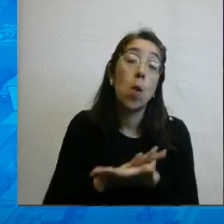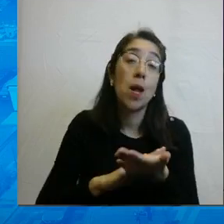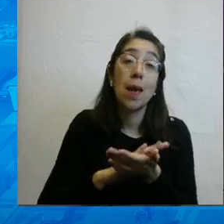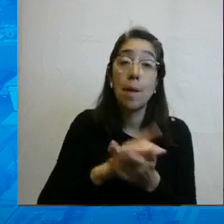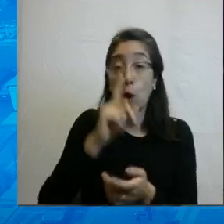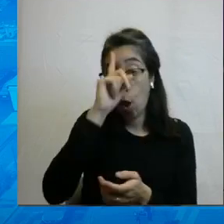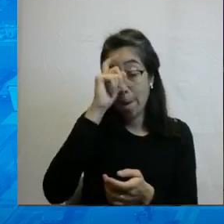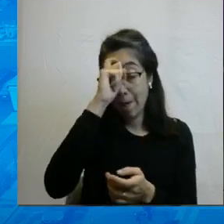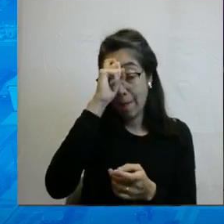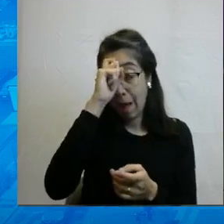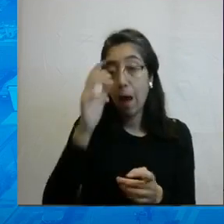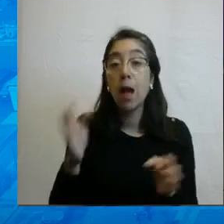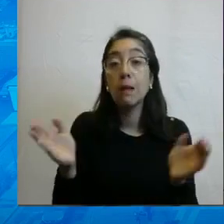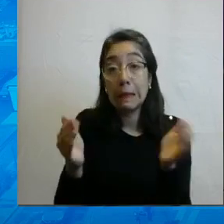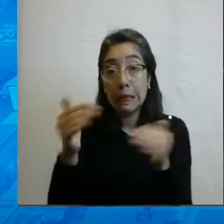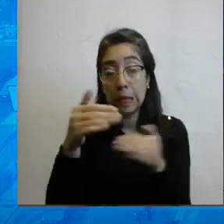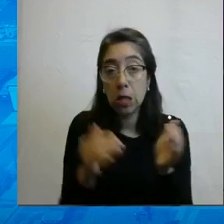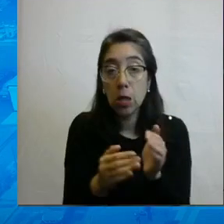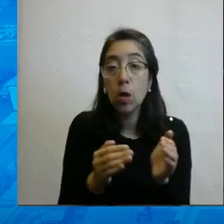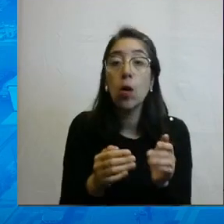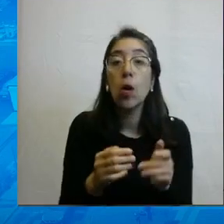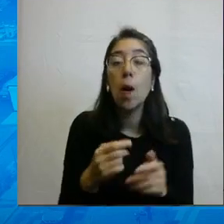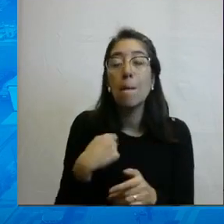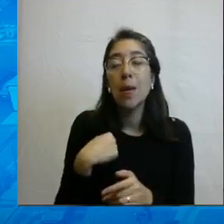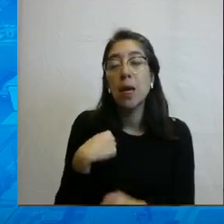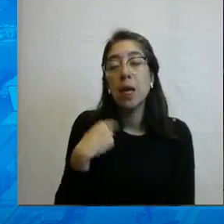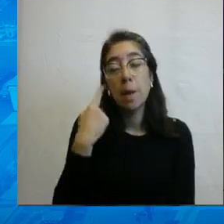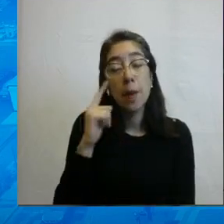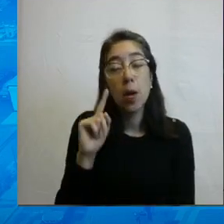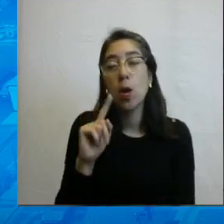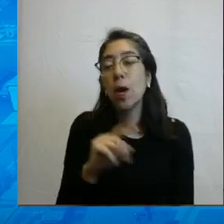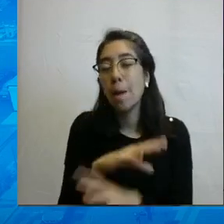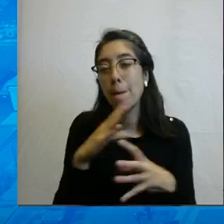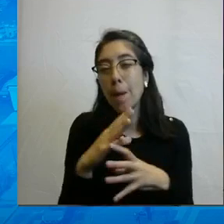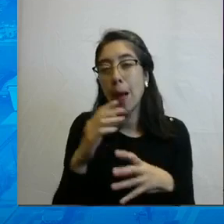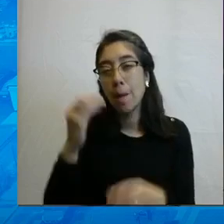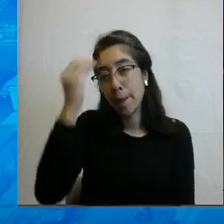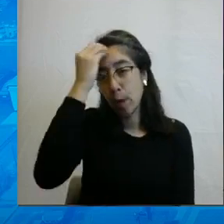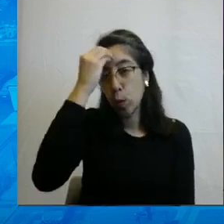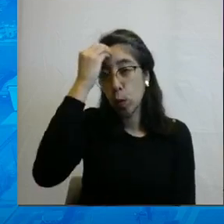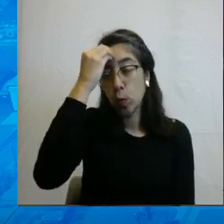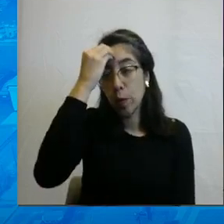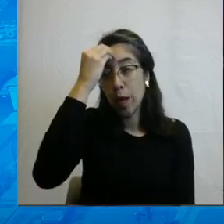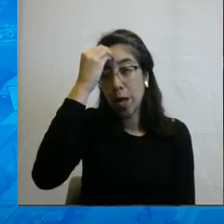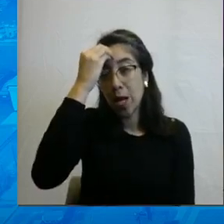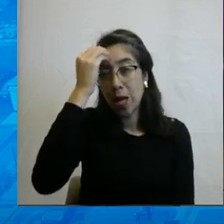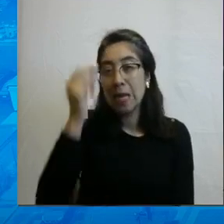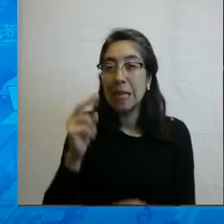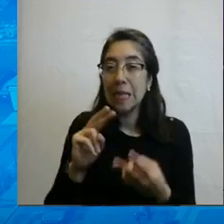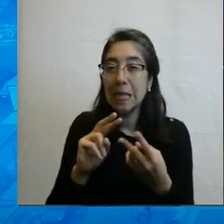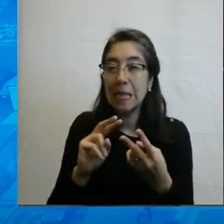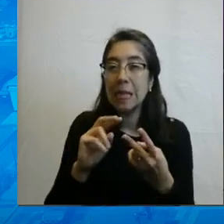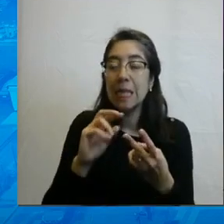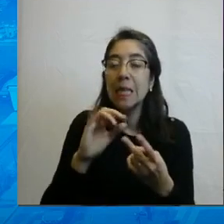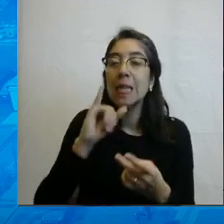licitación, etcétera. Pero lo que más preocupa, que es lo que hemos estado trabajando ahí, es el tema infraestructura y